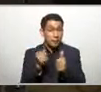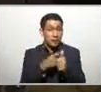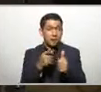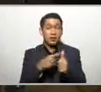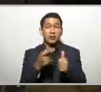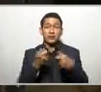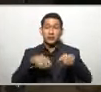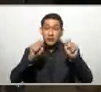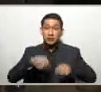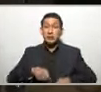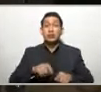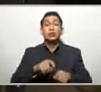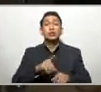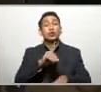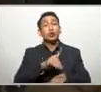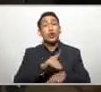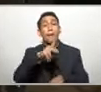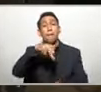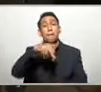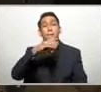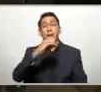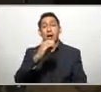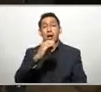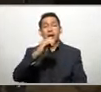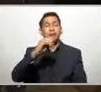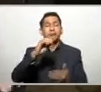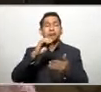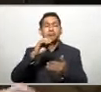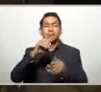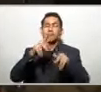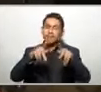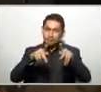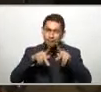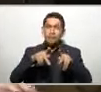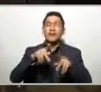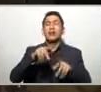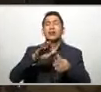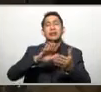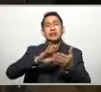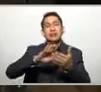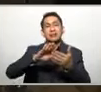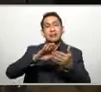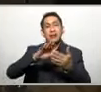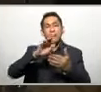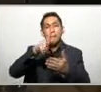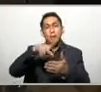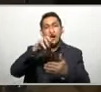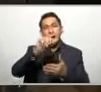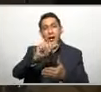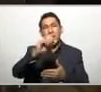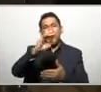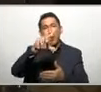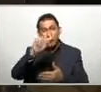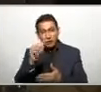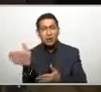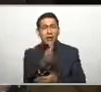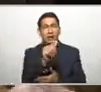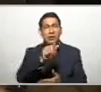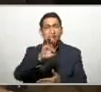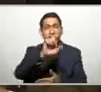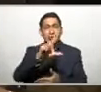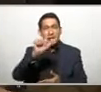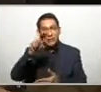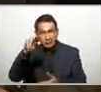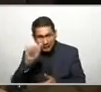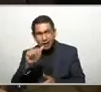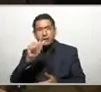Paola Andrade Arellano, reconocida por su amplia y loable trayectoria y contribución en lo que respecta a la prevención contra las violencias hacia